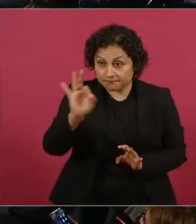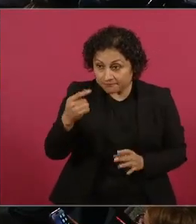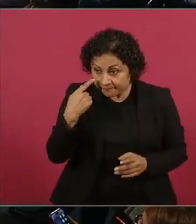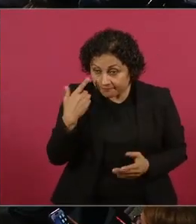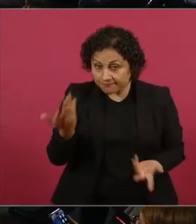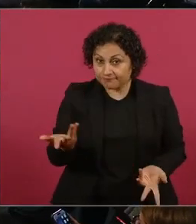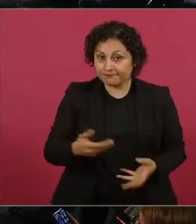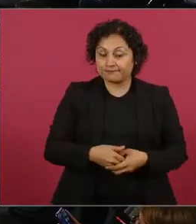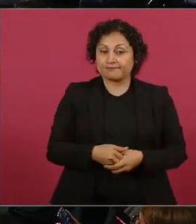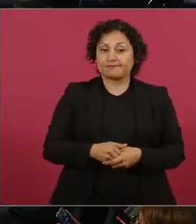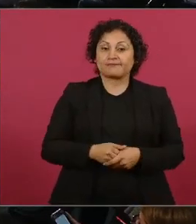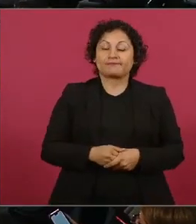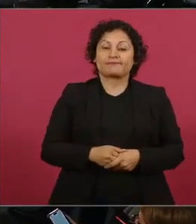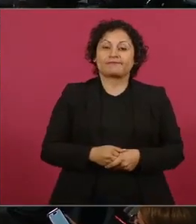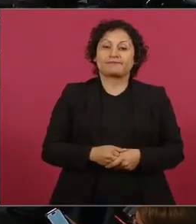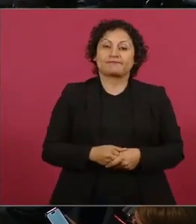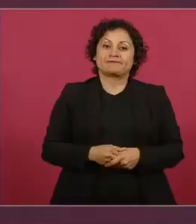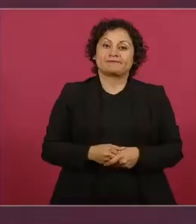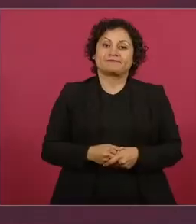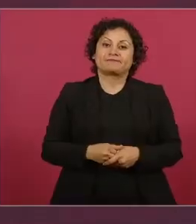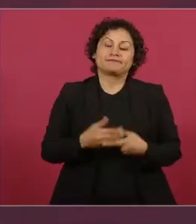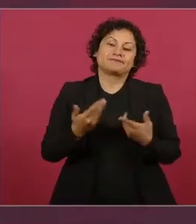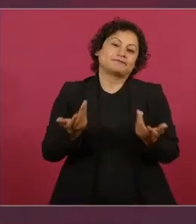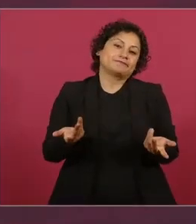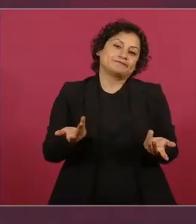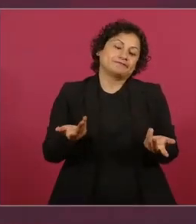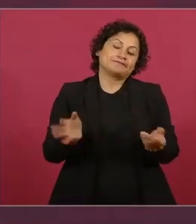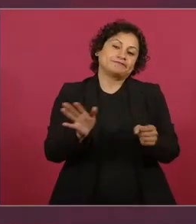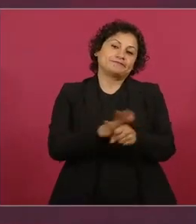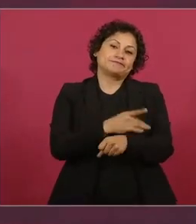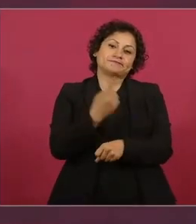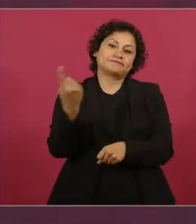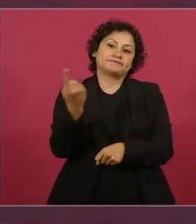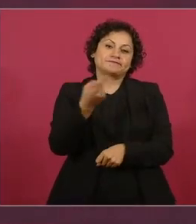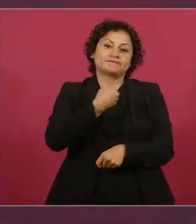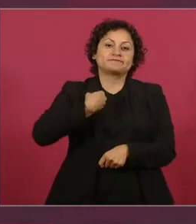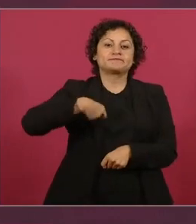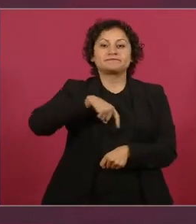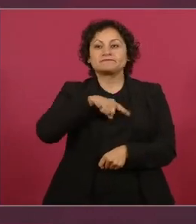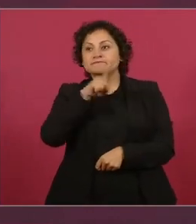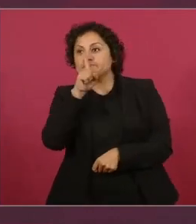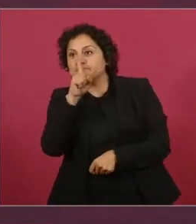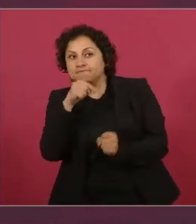Es que tampoco no tenemos nada que ocultar.